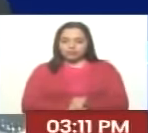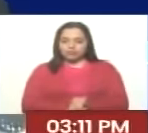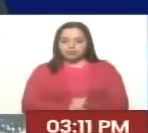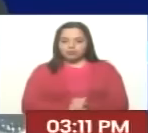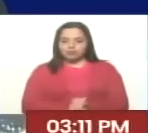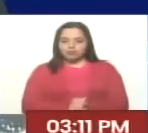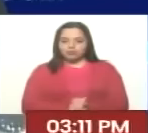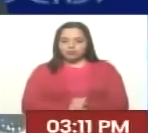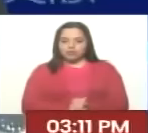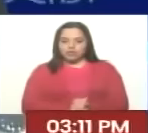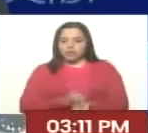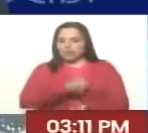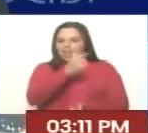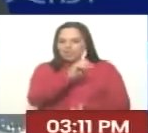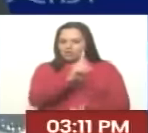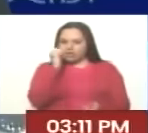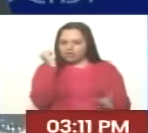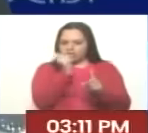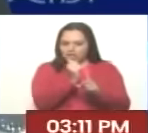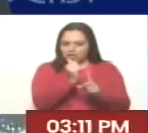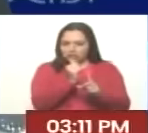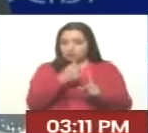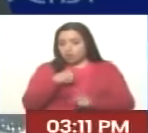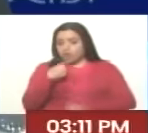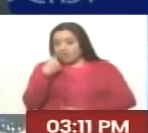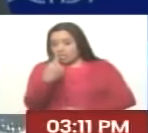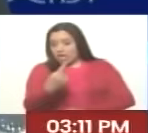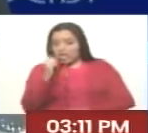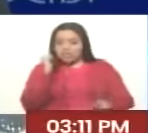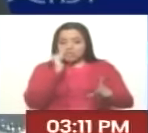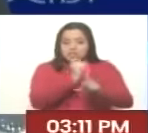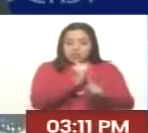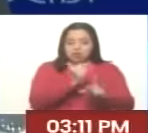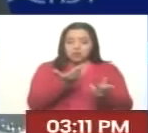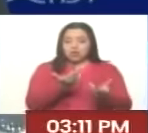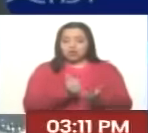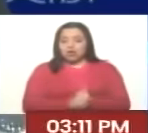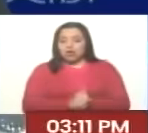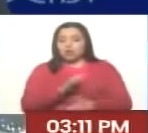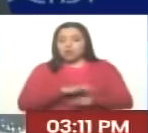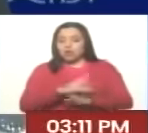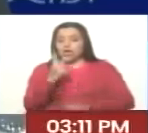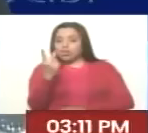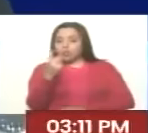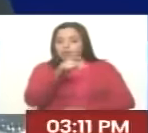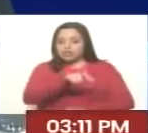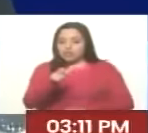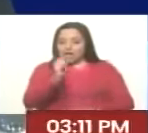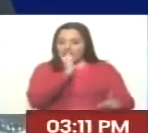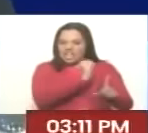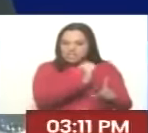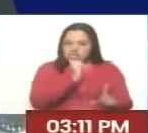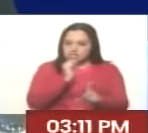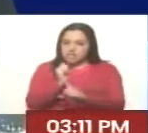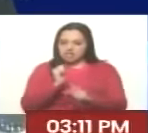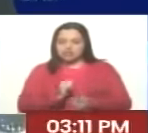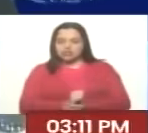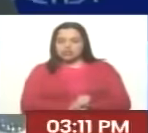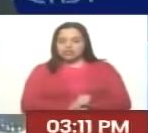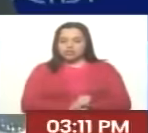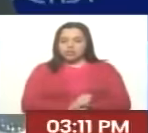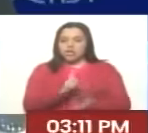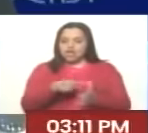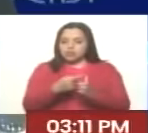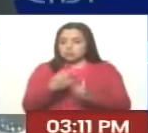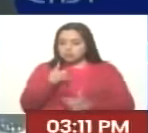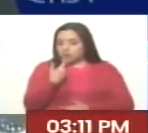más de un asesinato, yo diría, bueno, un asesinato serial, porque es un doble asesinato. Claro. ¿Ok? Entonces yo diría